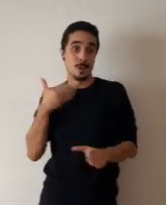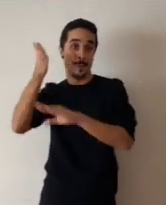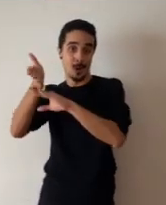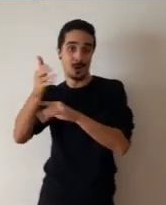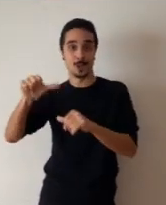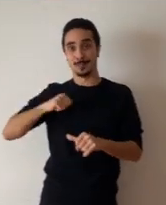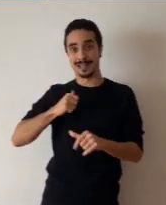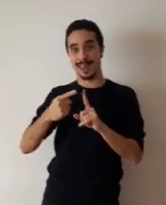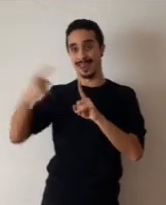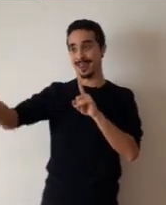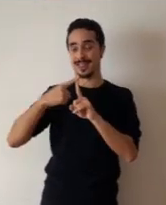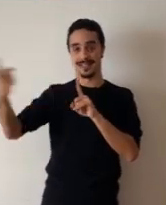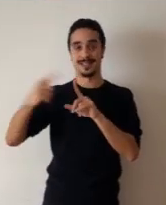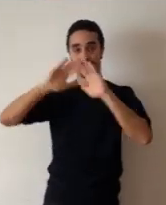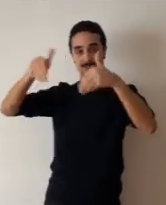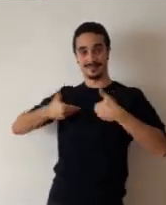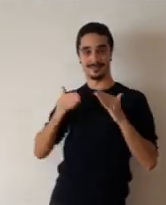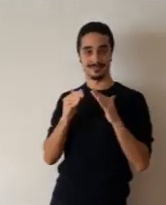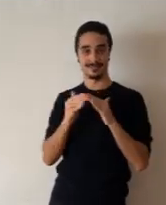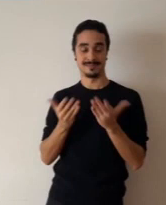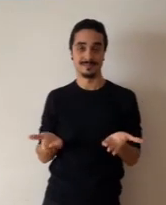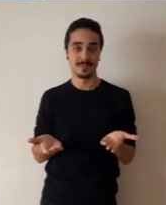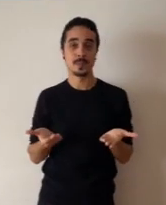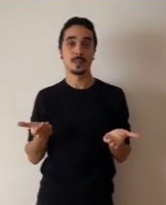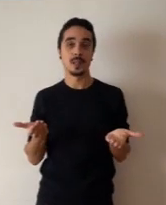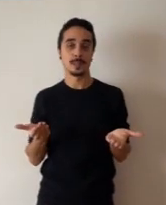porque voy al hospital, pero voy del hospital para casa y de casa al hospital.